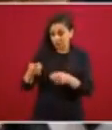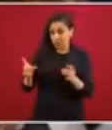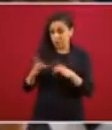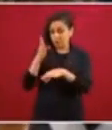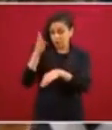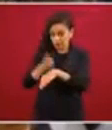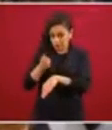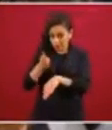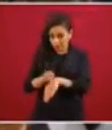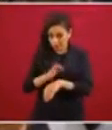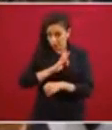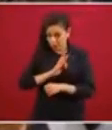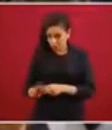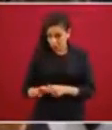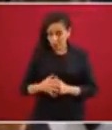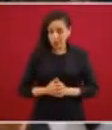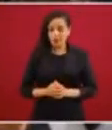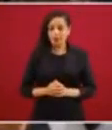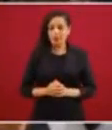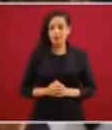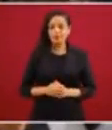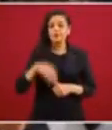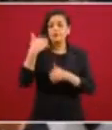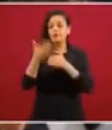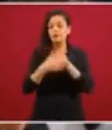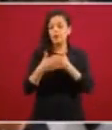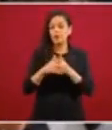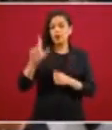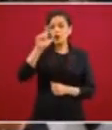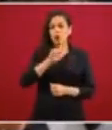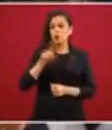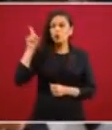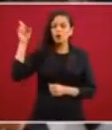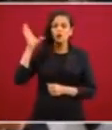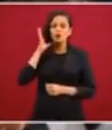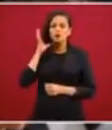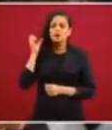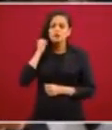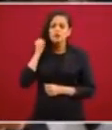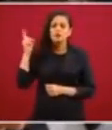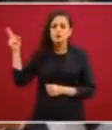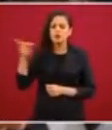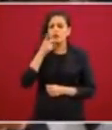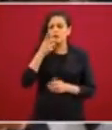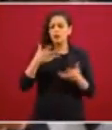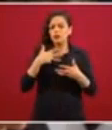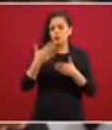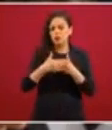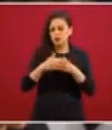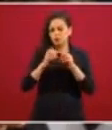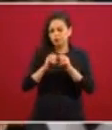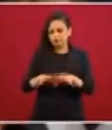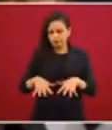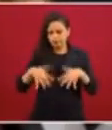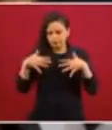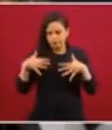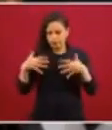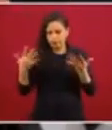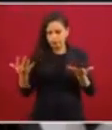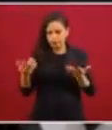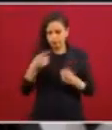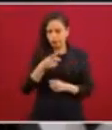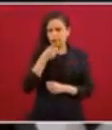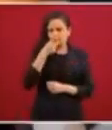más, el próximo lunes están citando en el Senado a una reunión, a una sesión para ver la ley de amnistía. ¿Usted vería